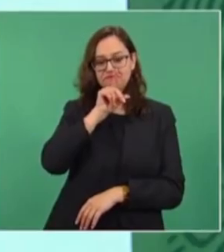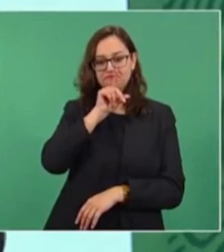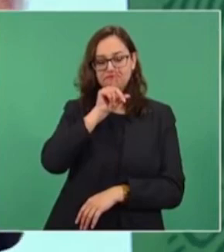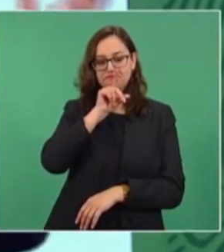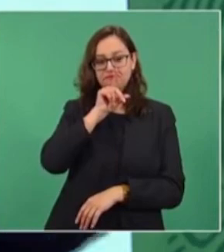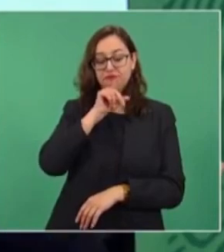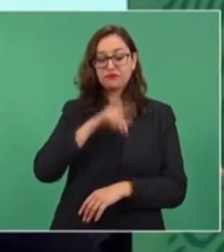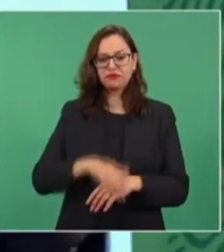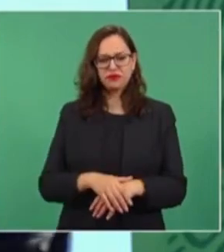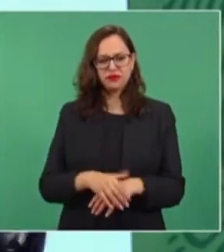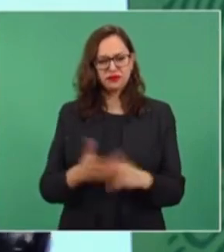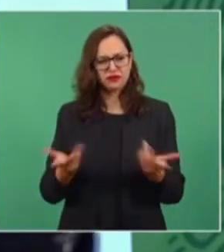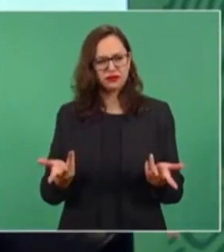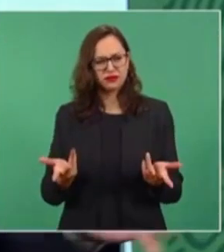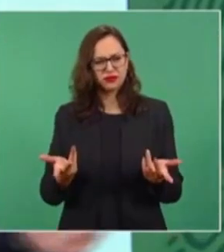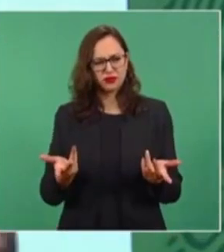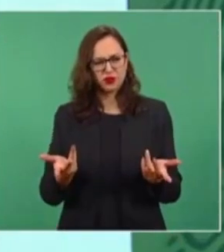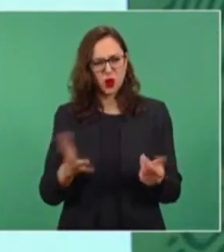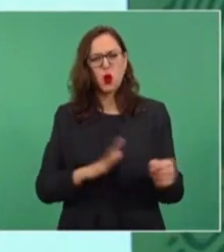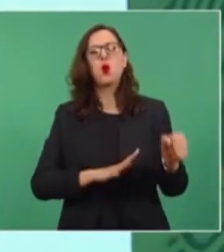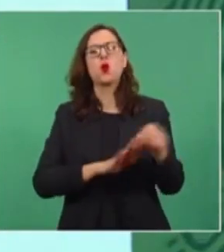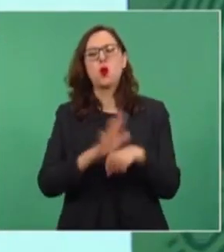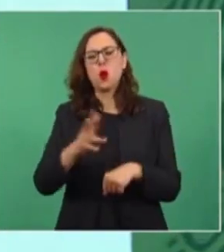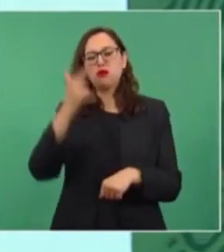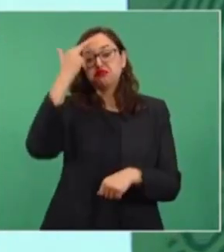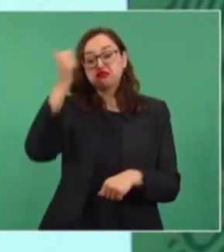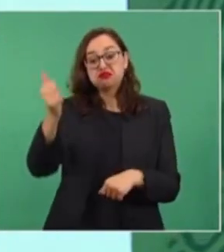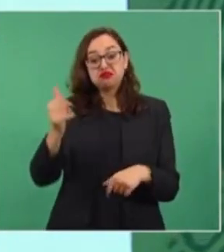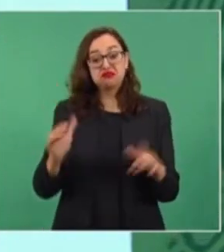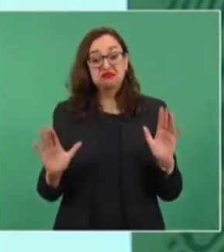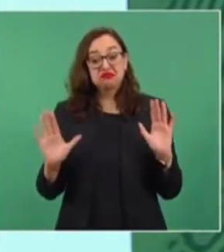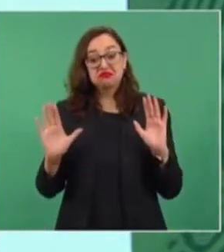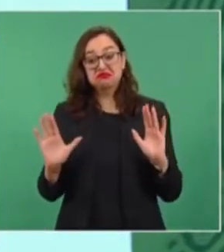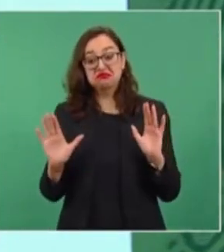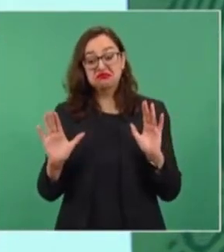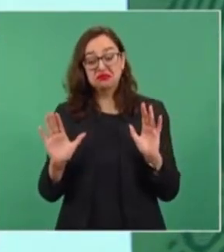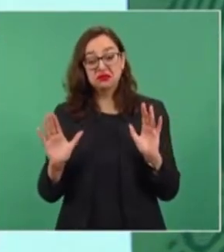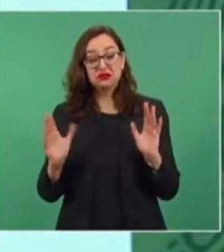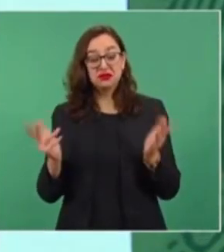¿Quién sabe por qué razón se le daba